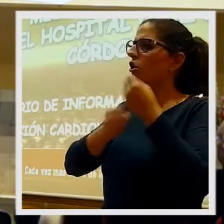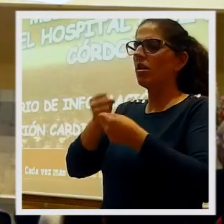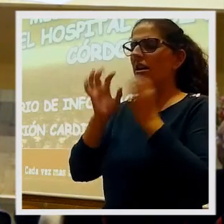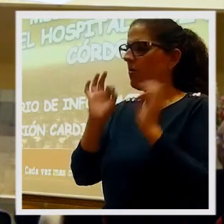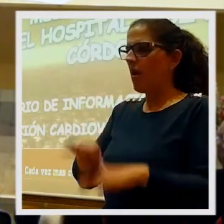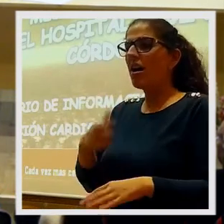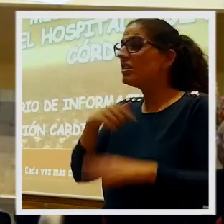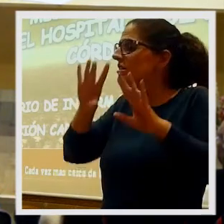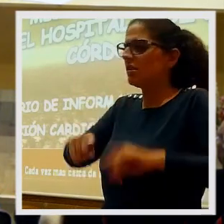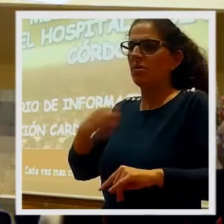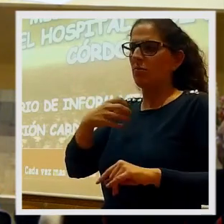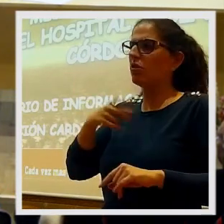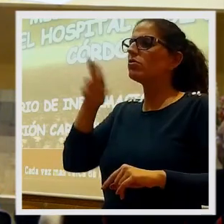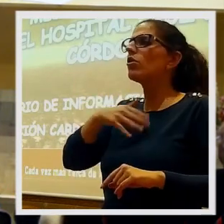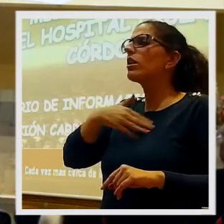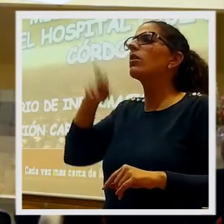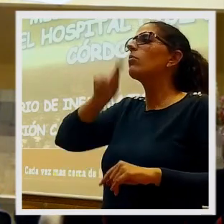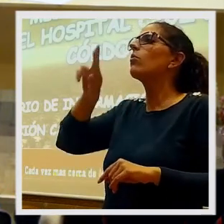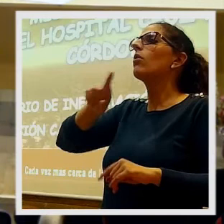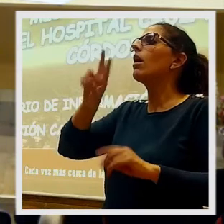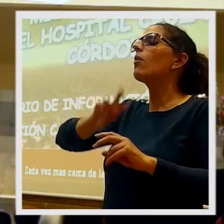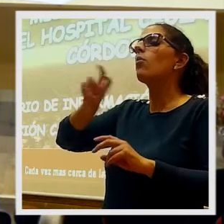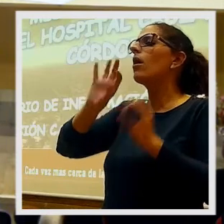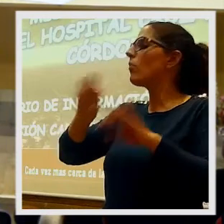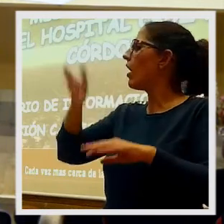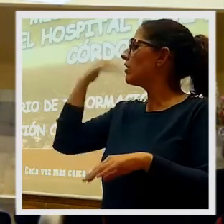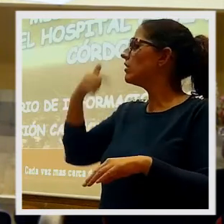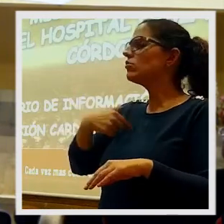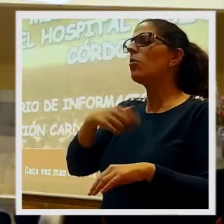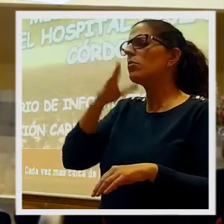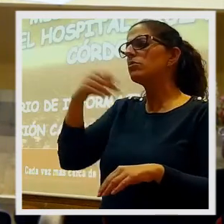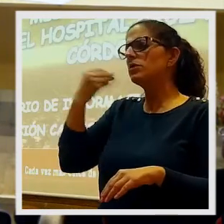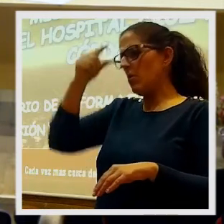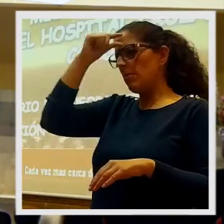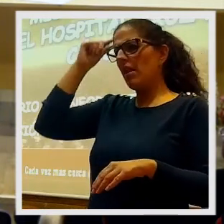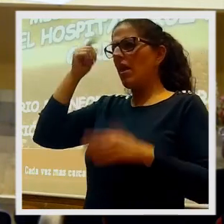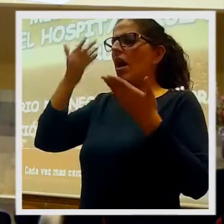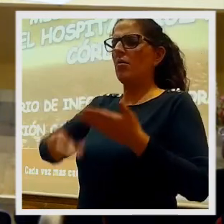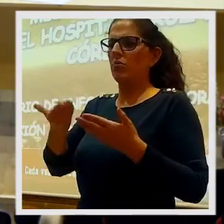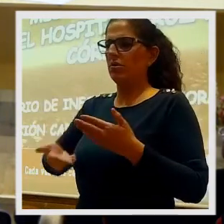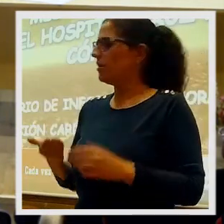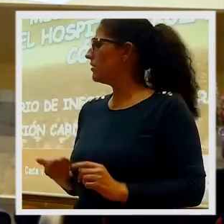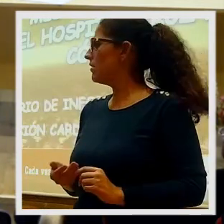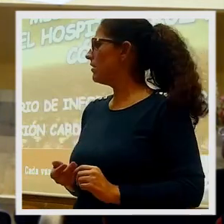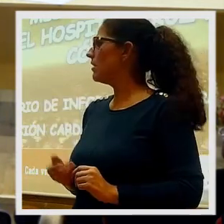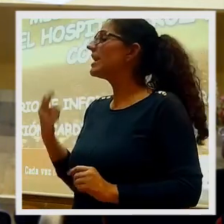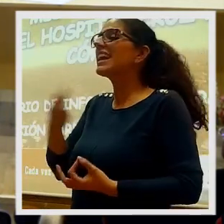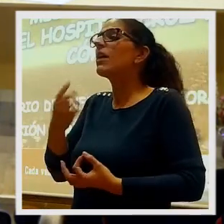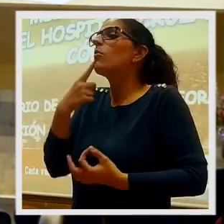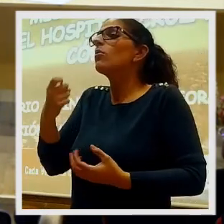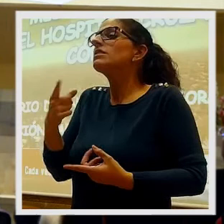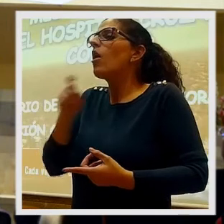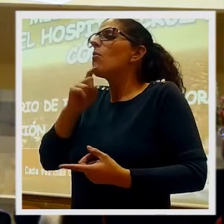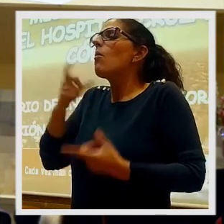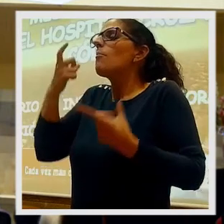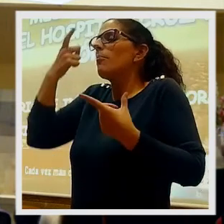cerca posible de mi estado anterior. Por eso la cabeza vuelve a ser fundamental. ¿Qué me está costando personalmente